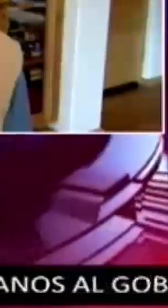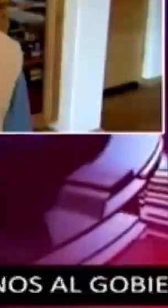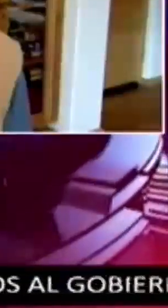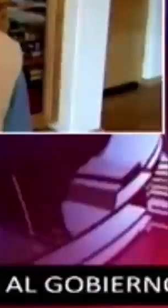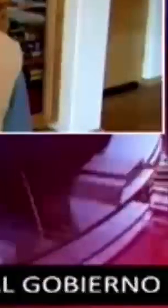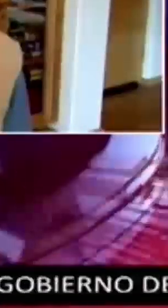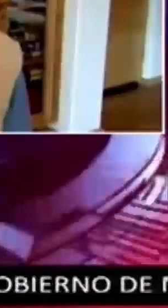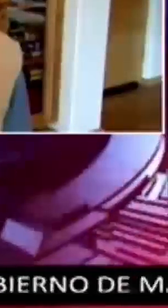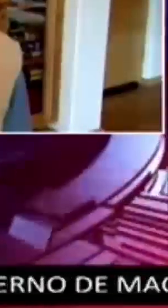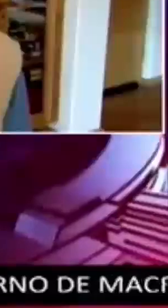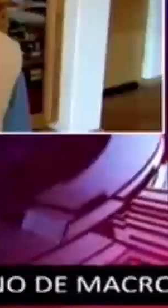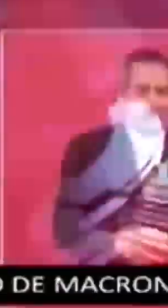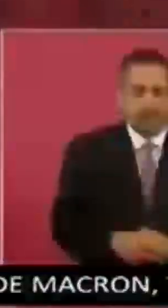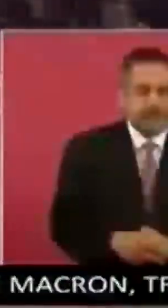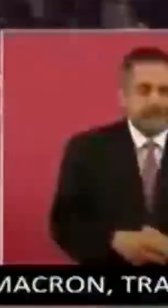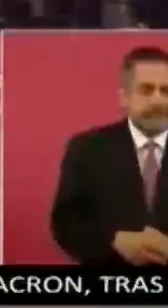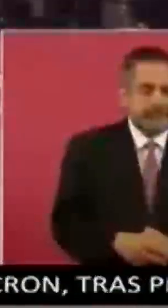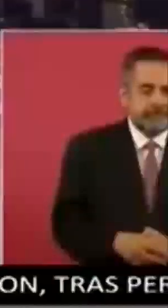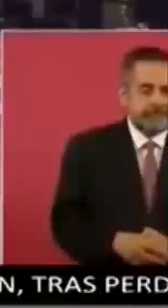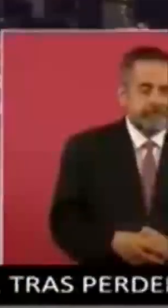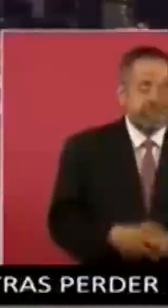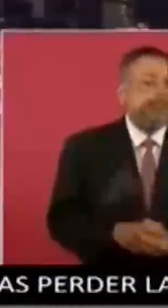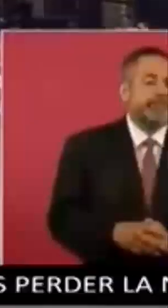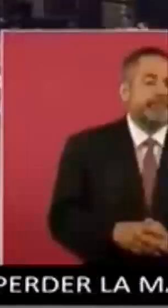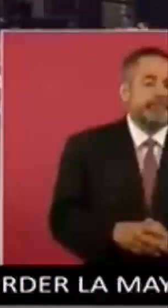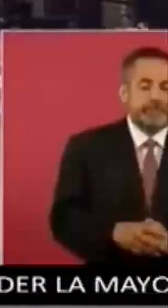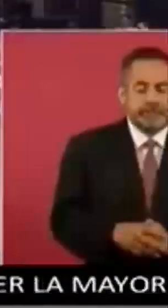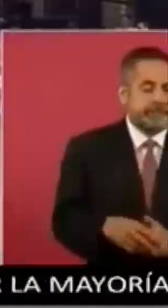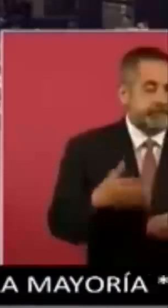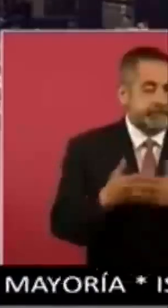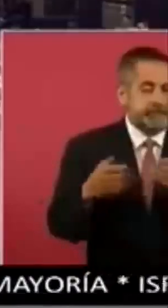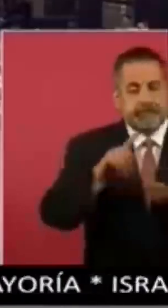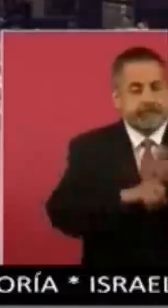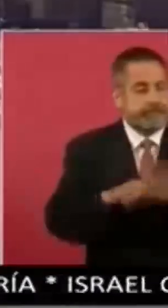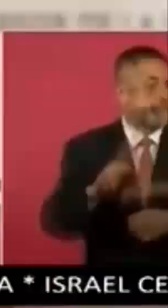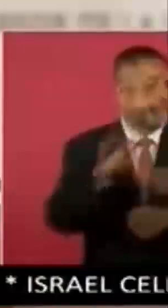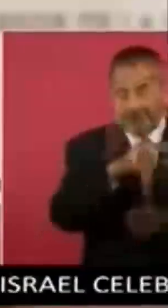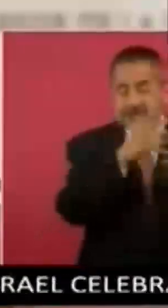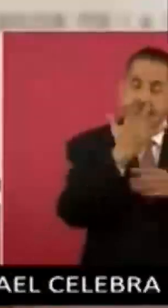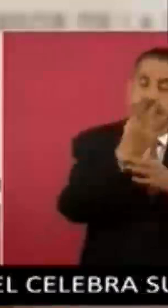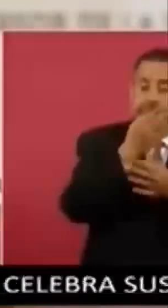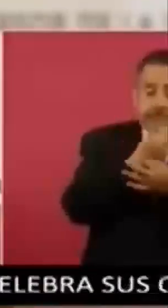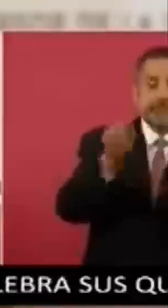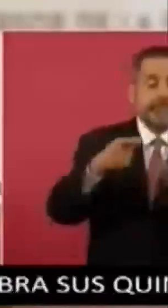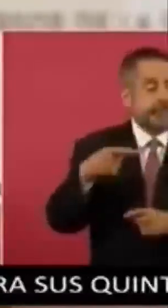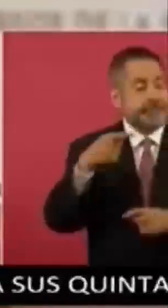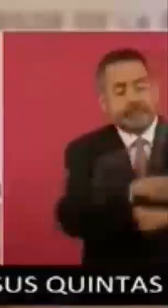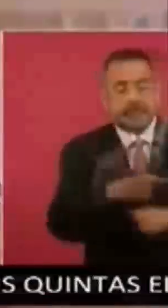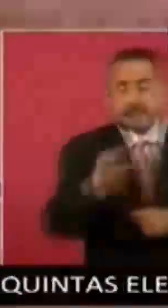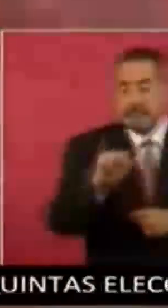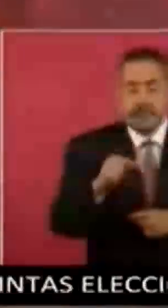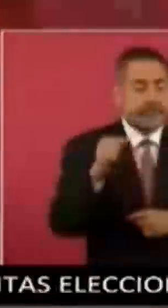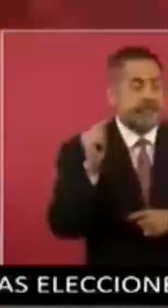propio periodista. Ahora que los fiscales de Estados Unidos declaran que